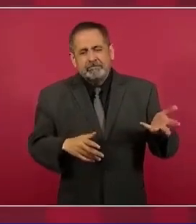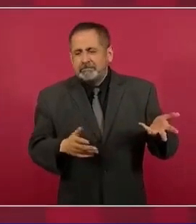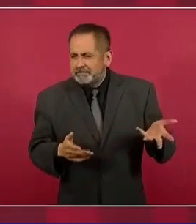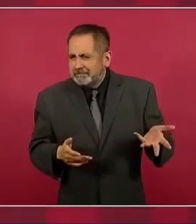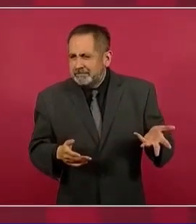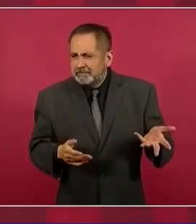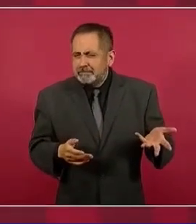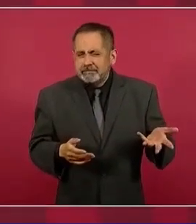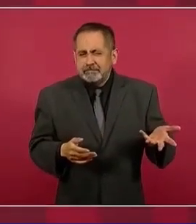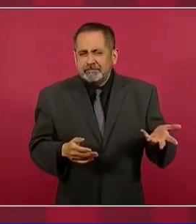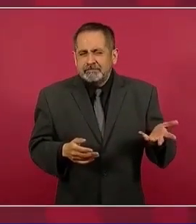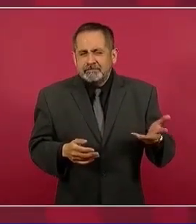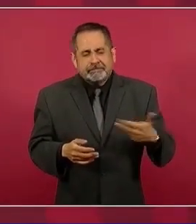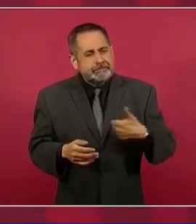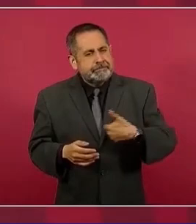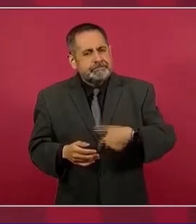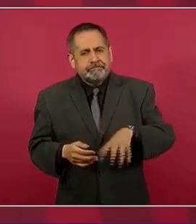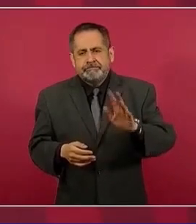Entonces,